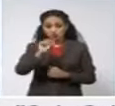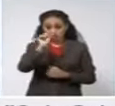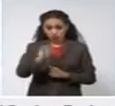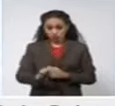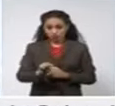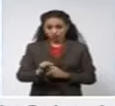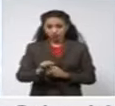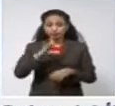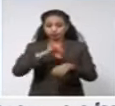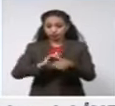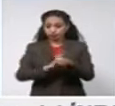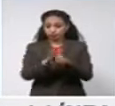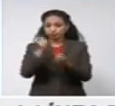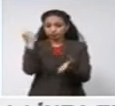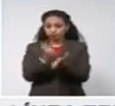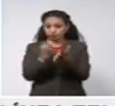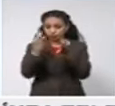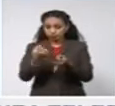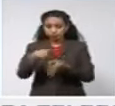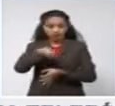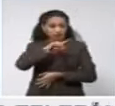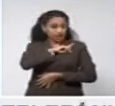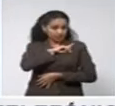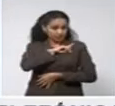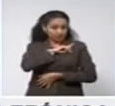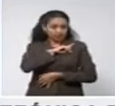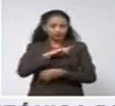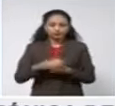En el día de ayer se procesaron